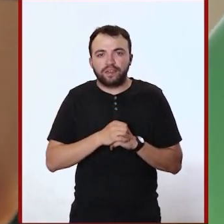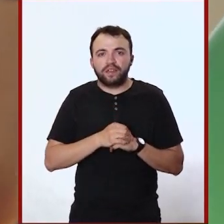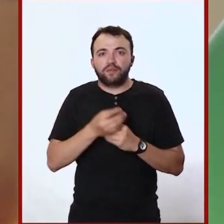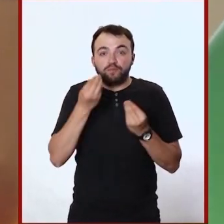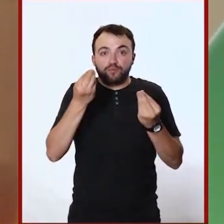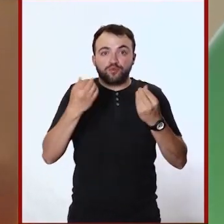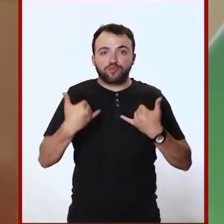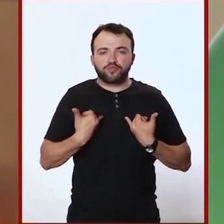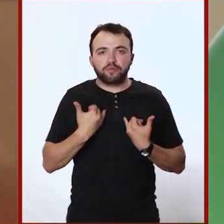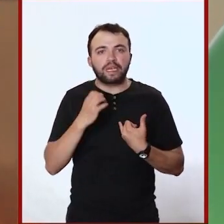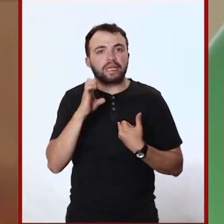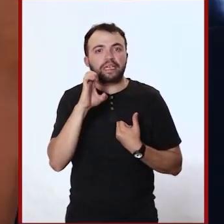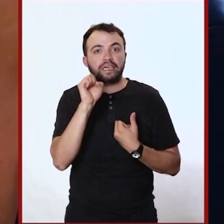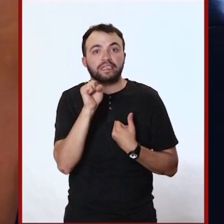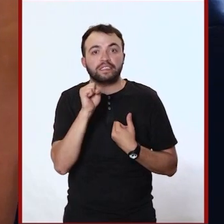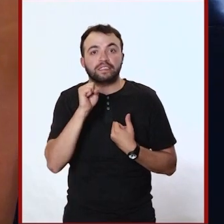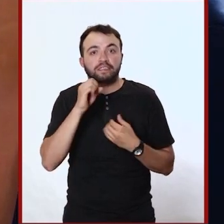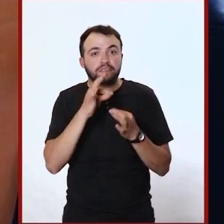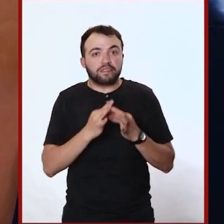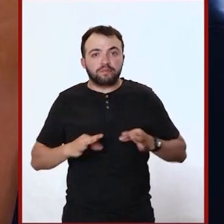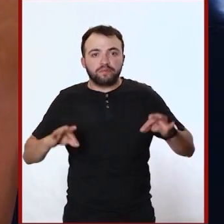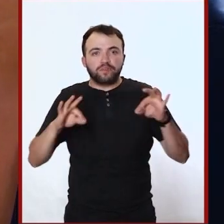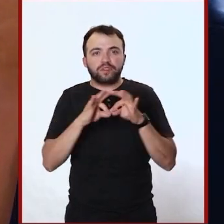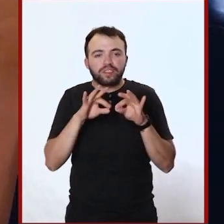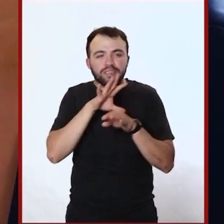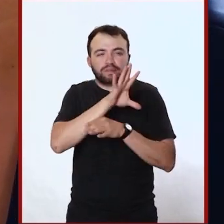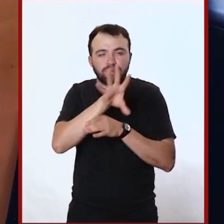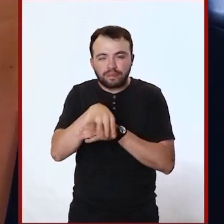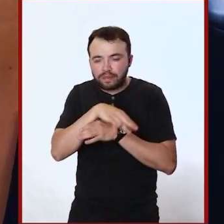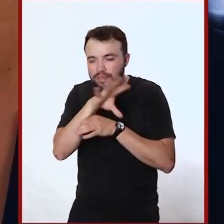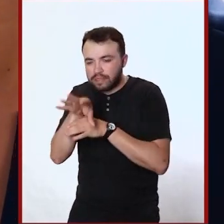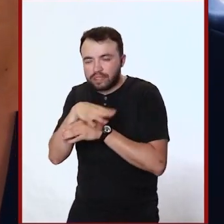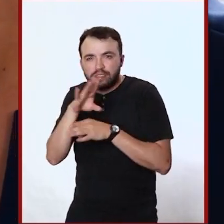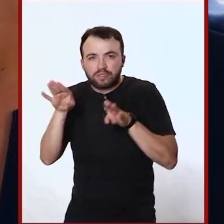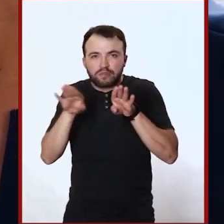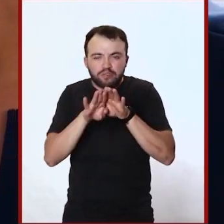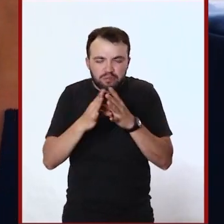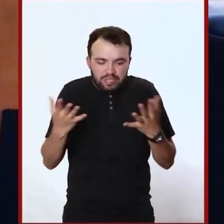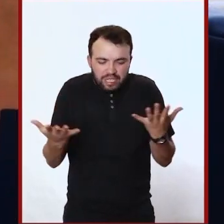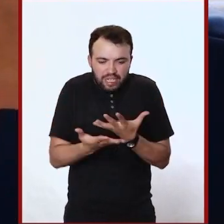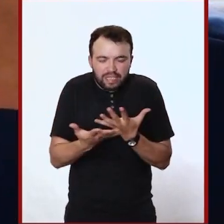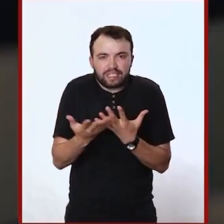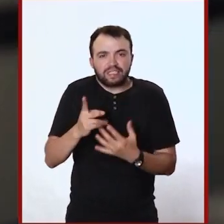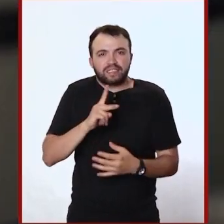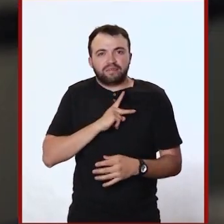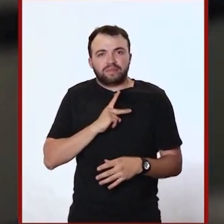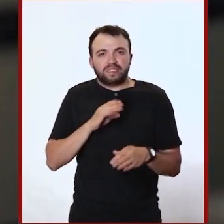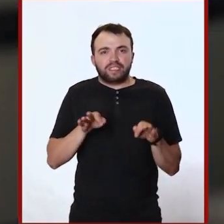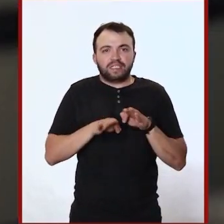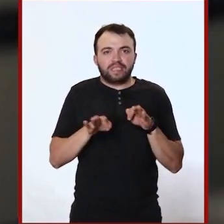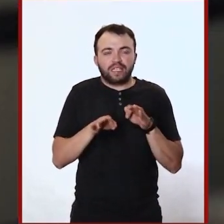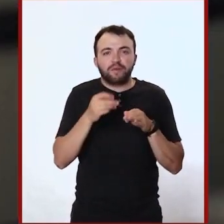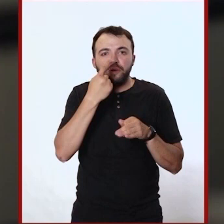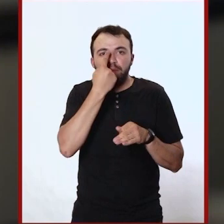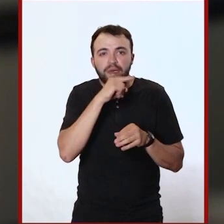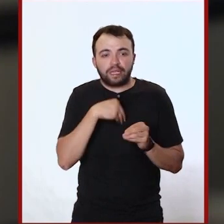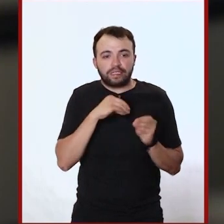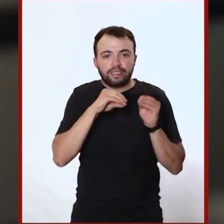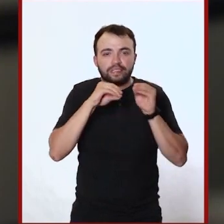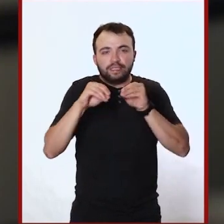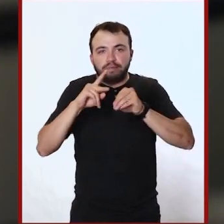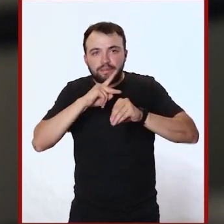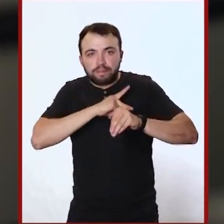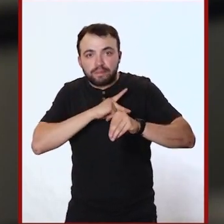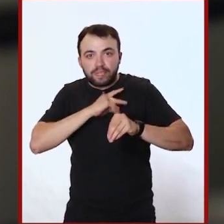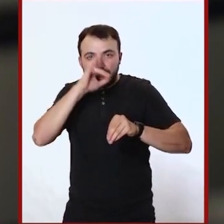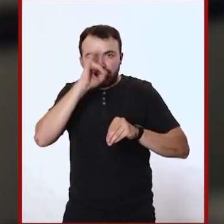es necesario encontrar nosotros mismos esta forma de producir, esta forma de dar algún servicio. Entonces creo que también es un tema que